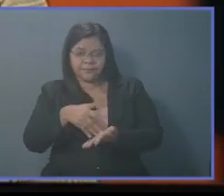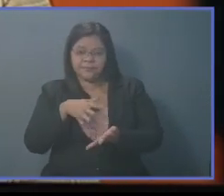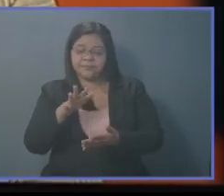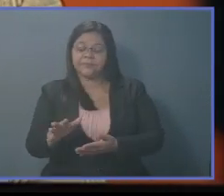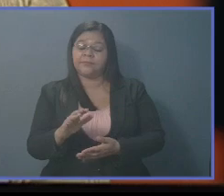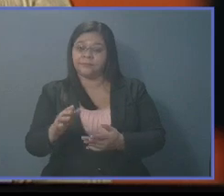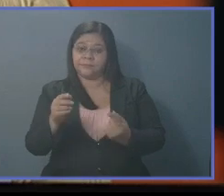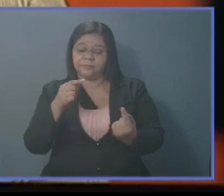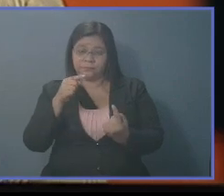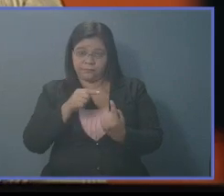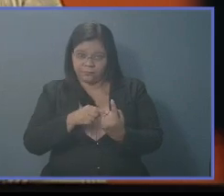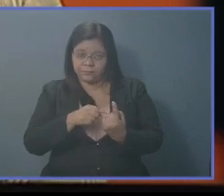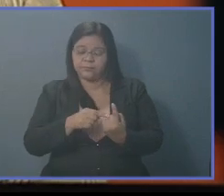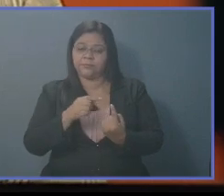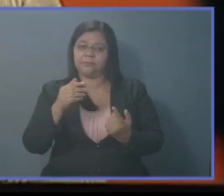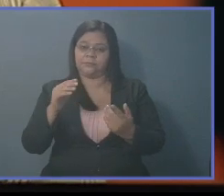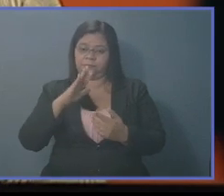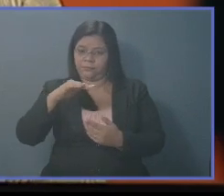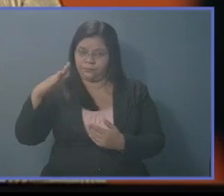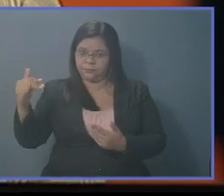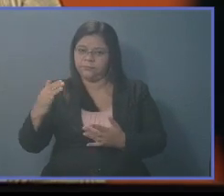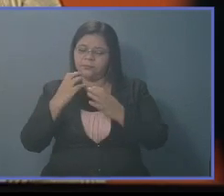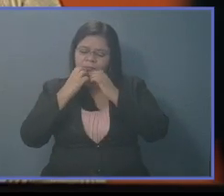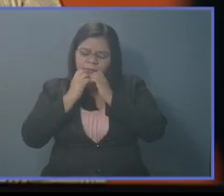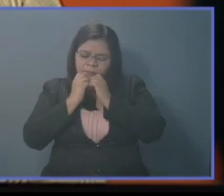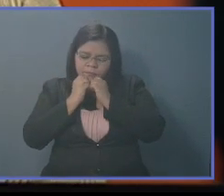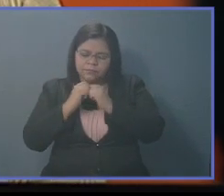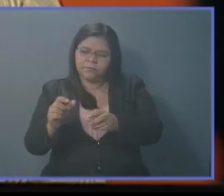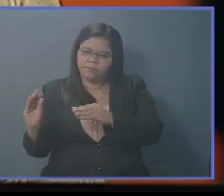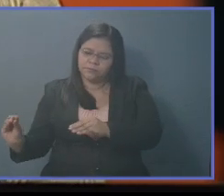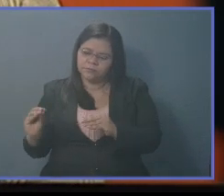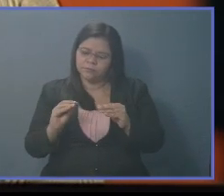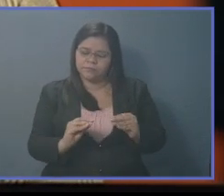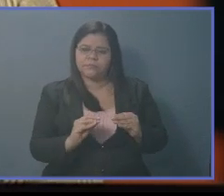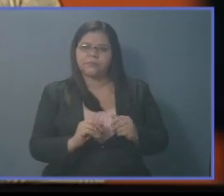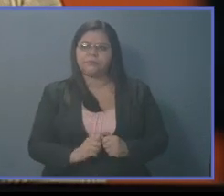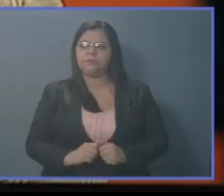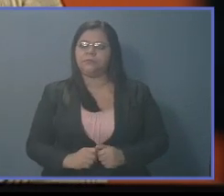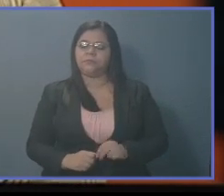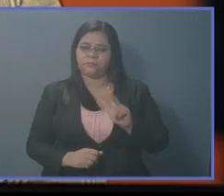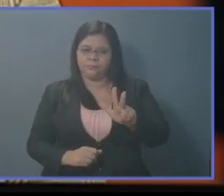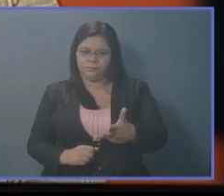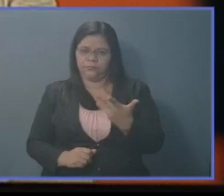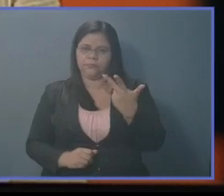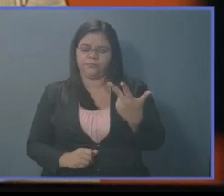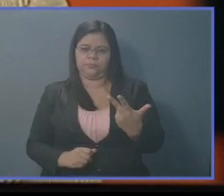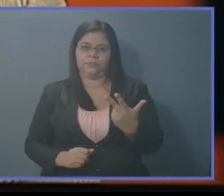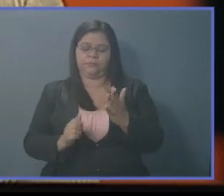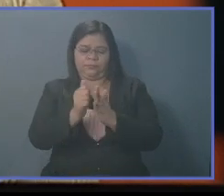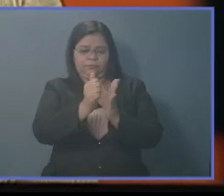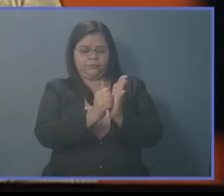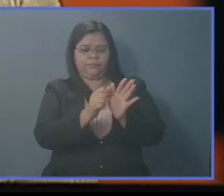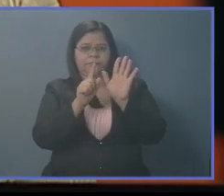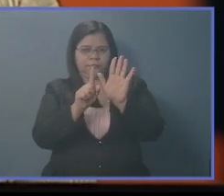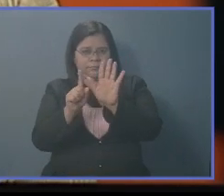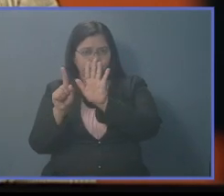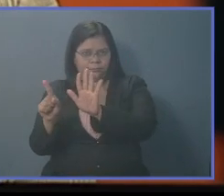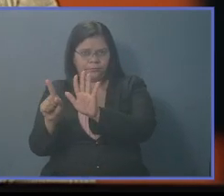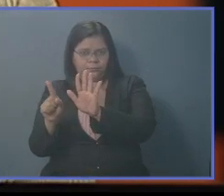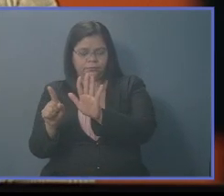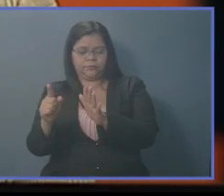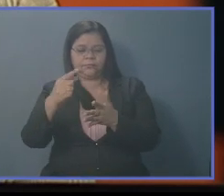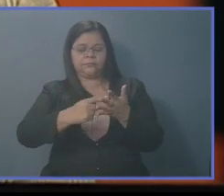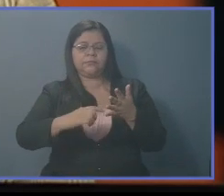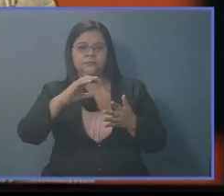las personas están obligados a velar por su conservación y restablecimiento. 3. Que el artículo 66 de